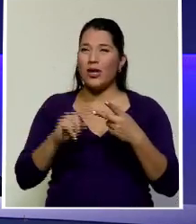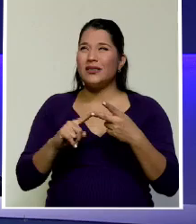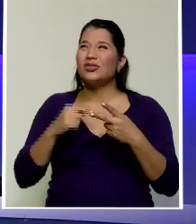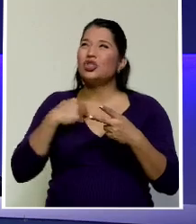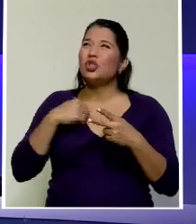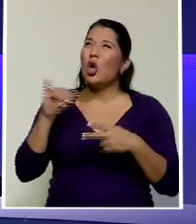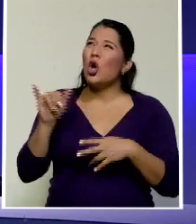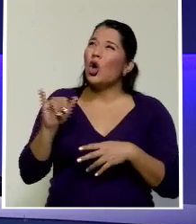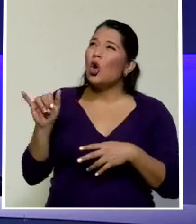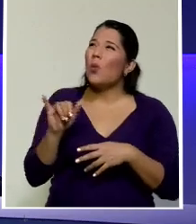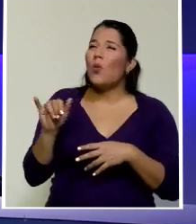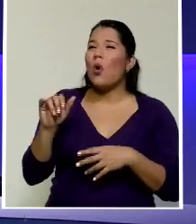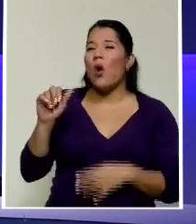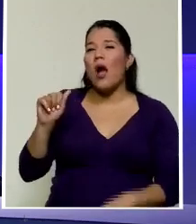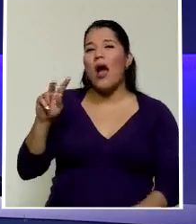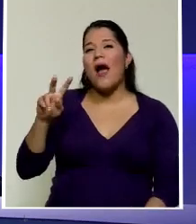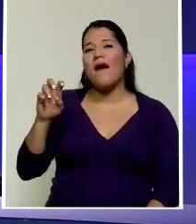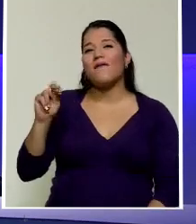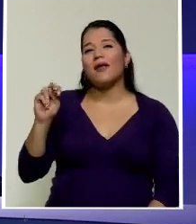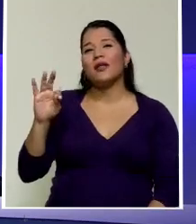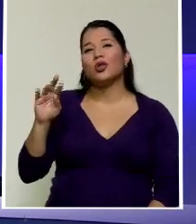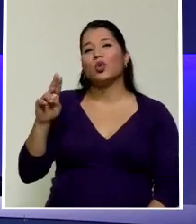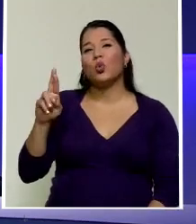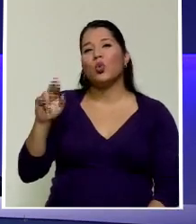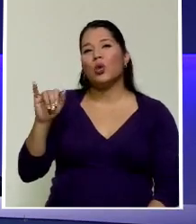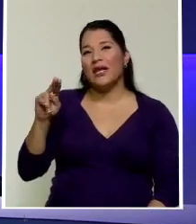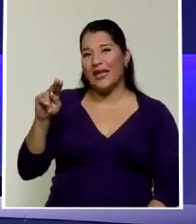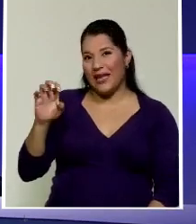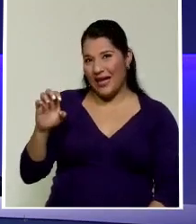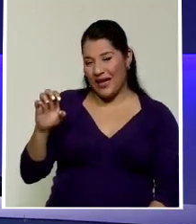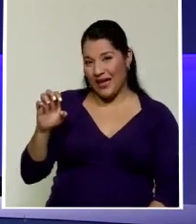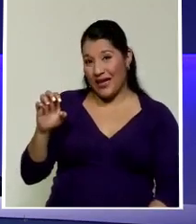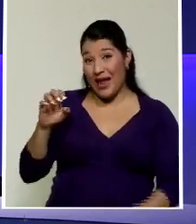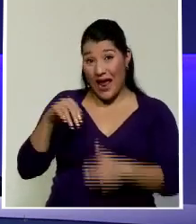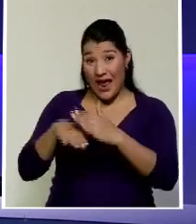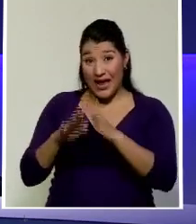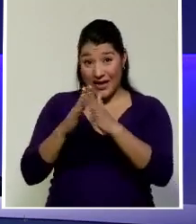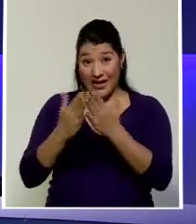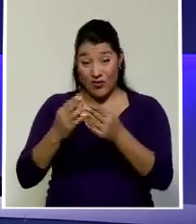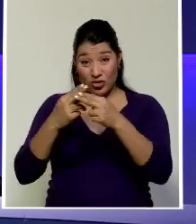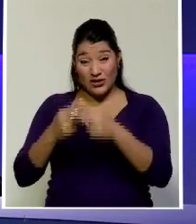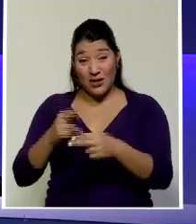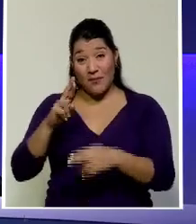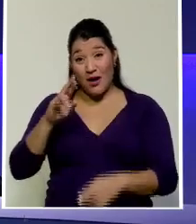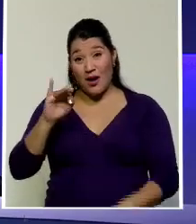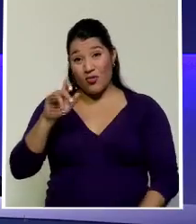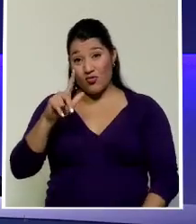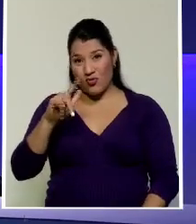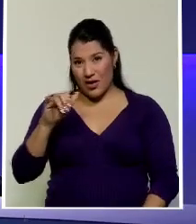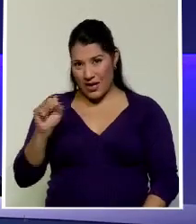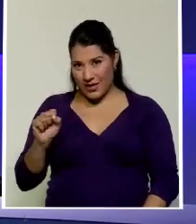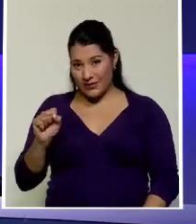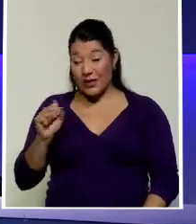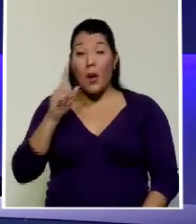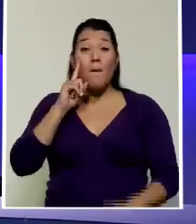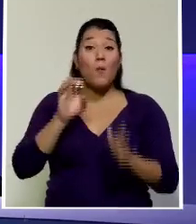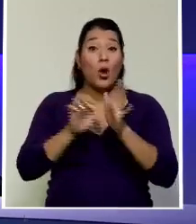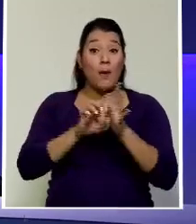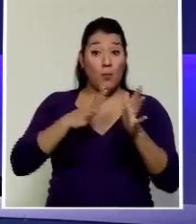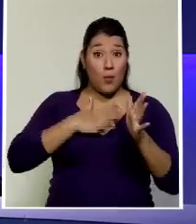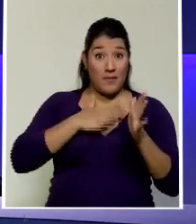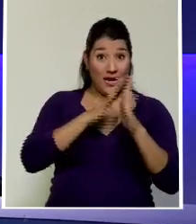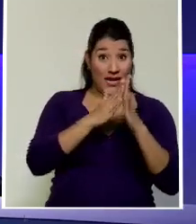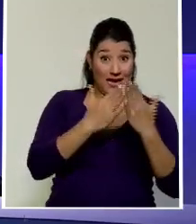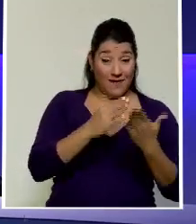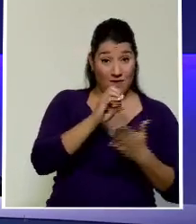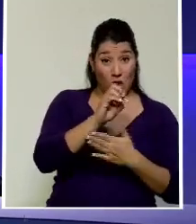sé, Aurora Venturini en Los Rieles, una novela así, que por cierto, esta novela mía tiene un epígrafe de esa novela Venturini, que